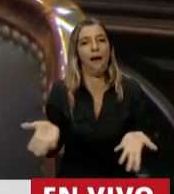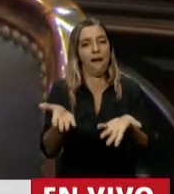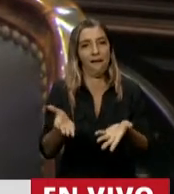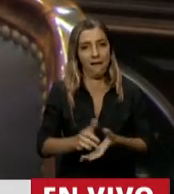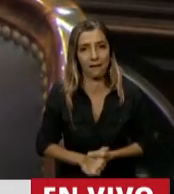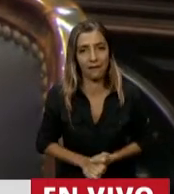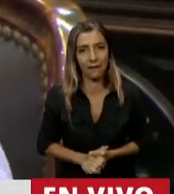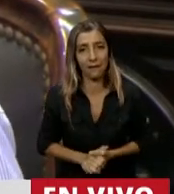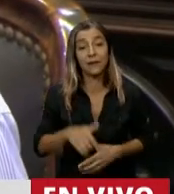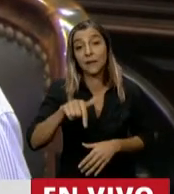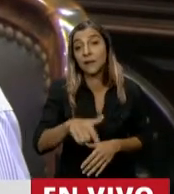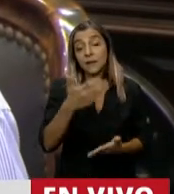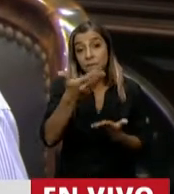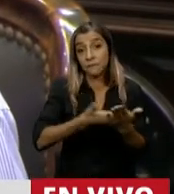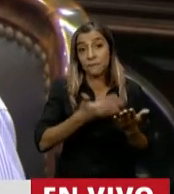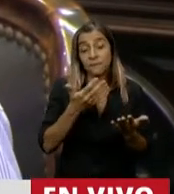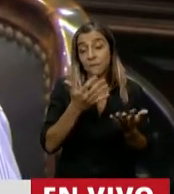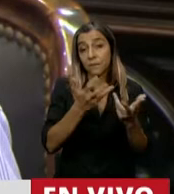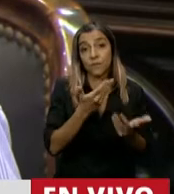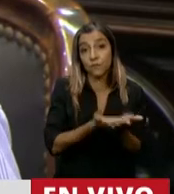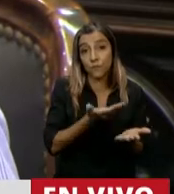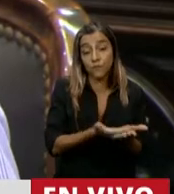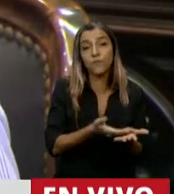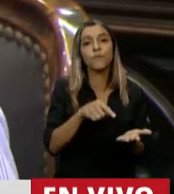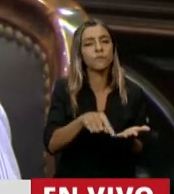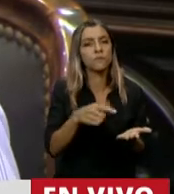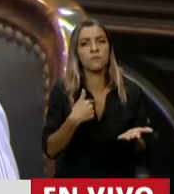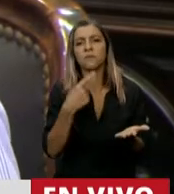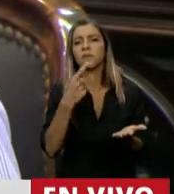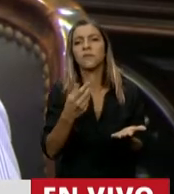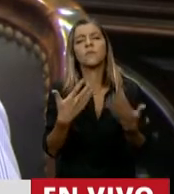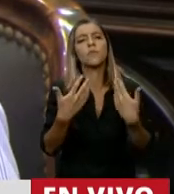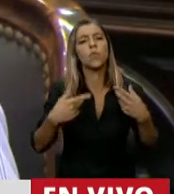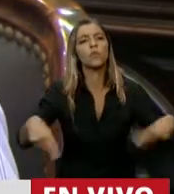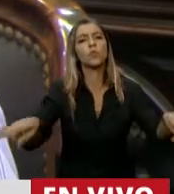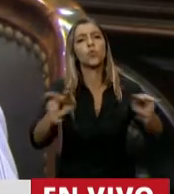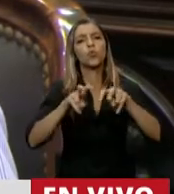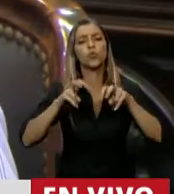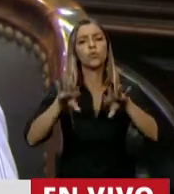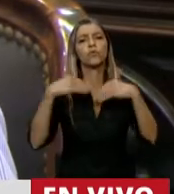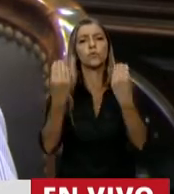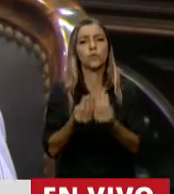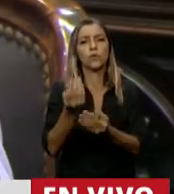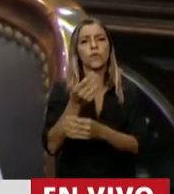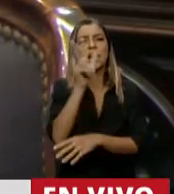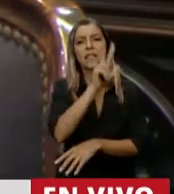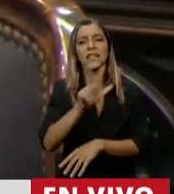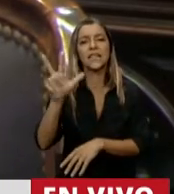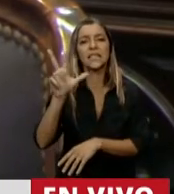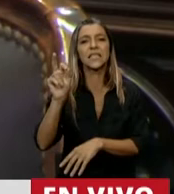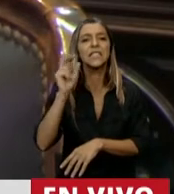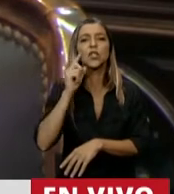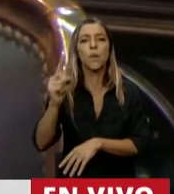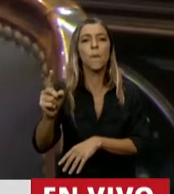la propuesta del proyecto nos dice que se puede recaudar 6 300 mil